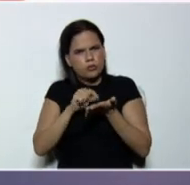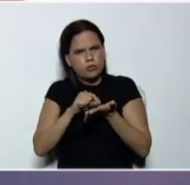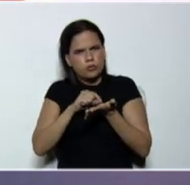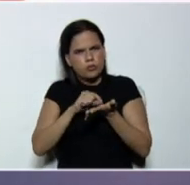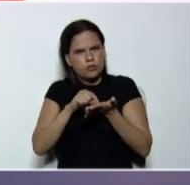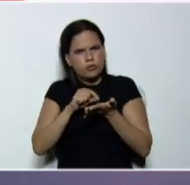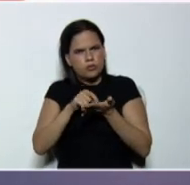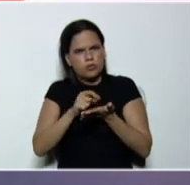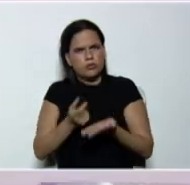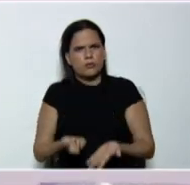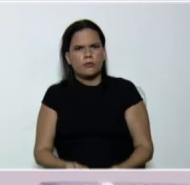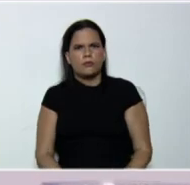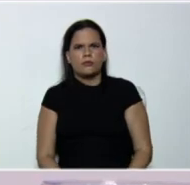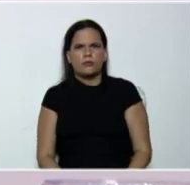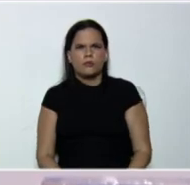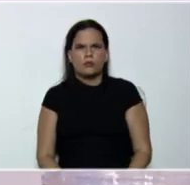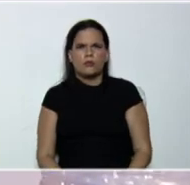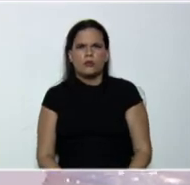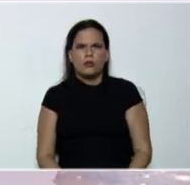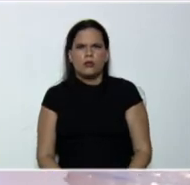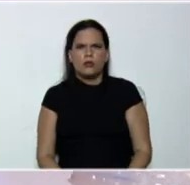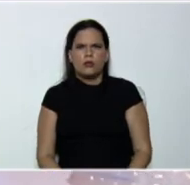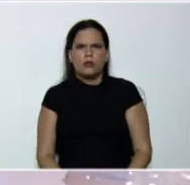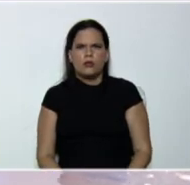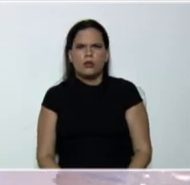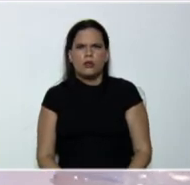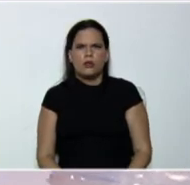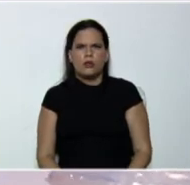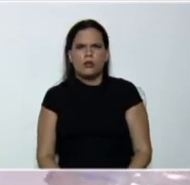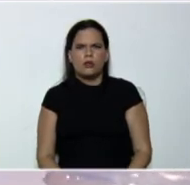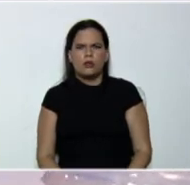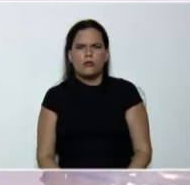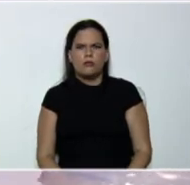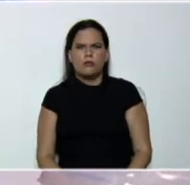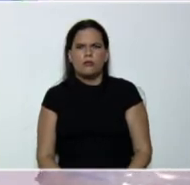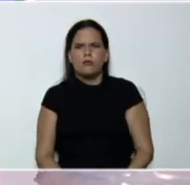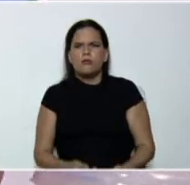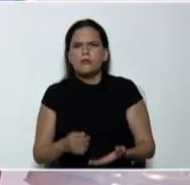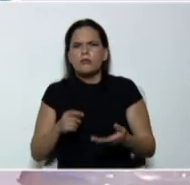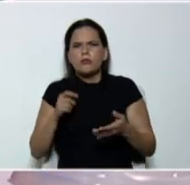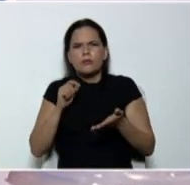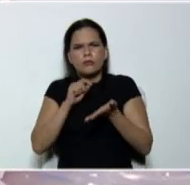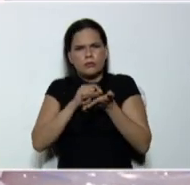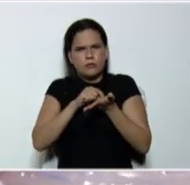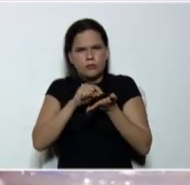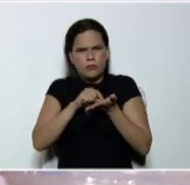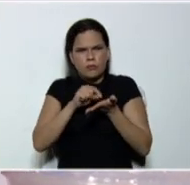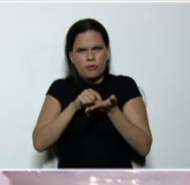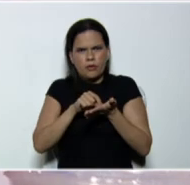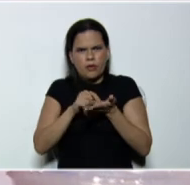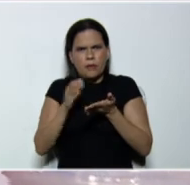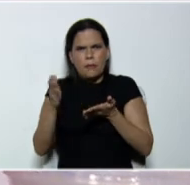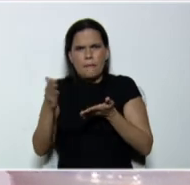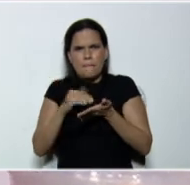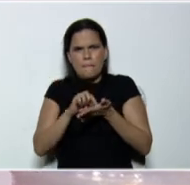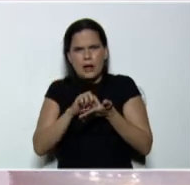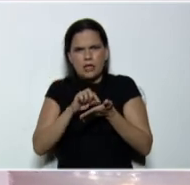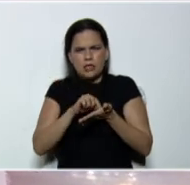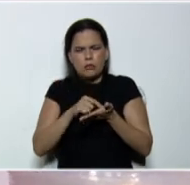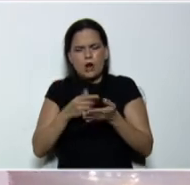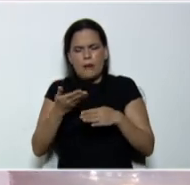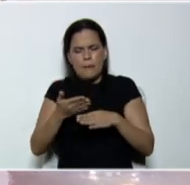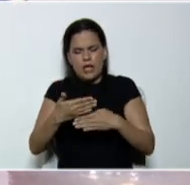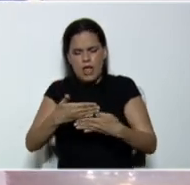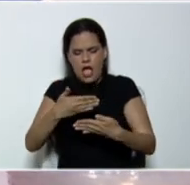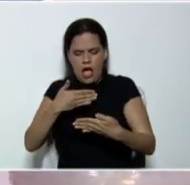un paño, una toalla, algo que le dé cierto soporte, o un foami si lo tiene, o corcho, pasa la rodaja por la parte